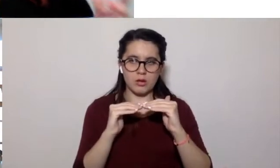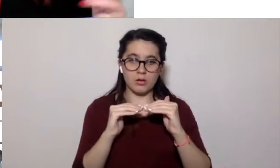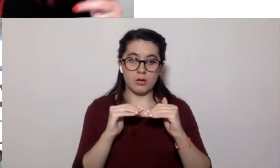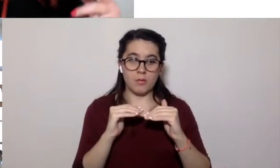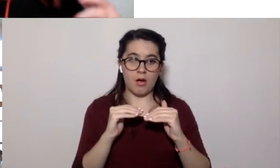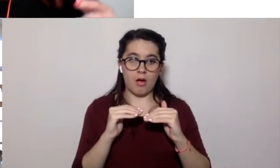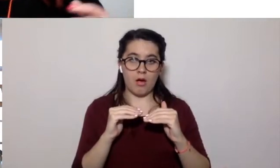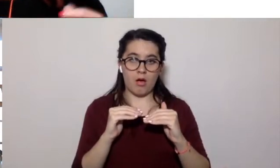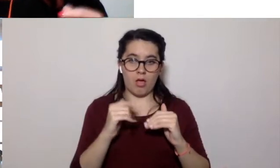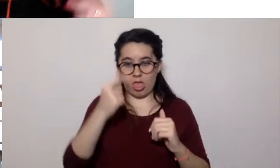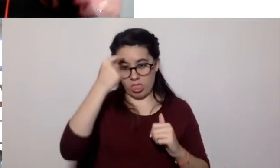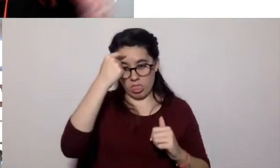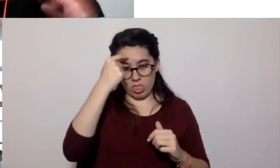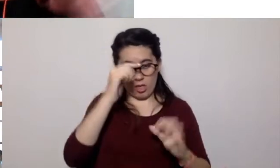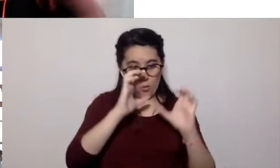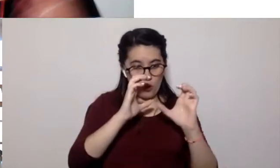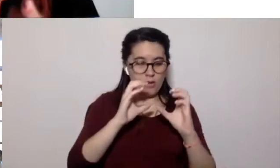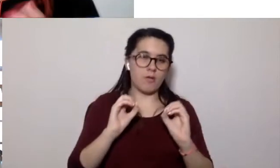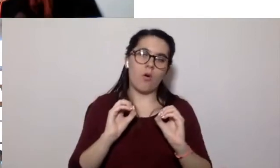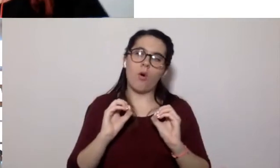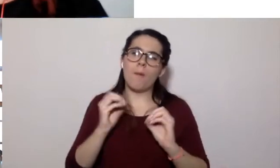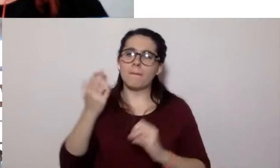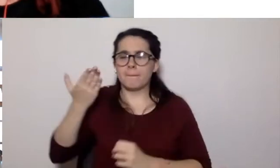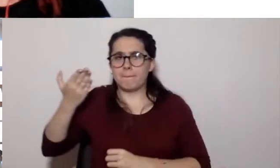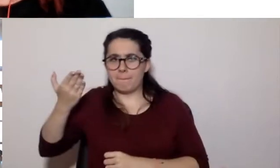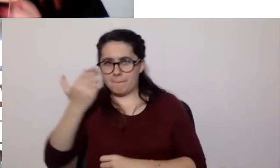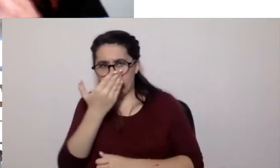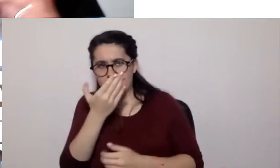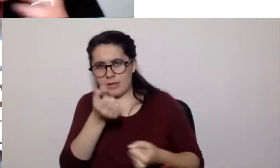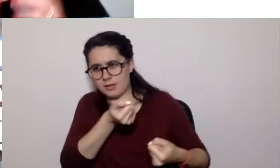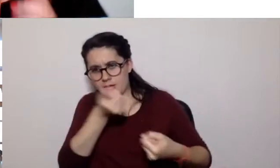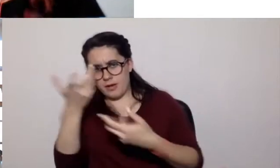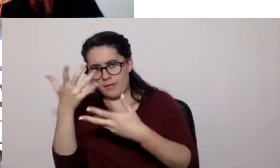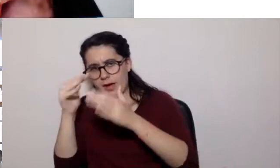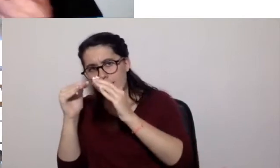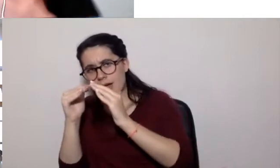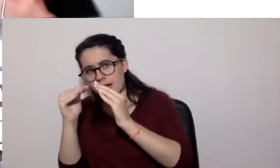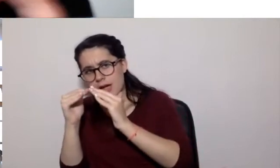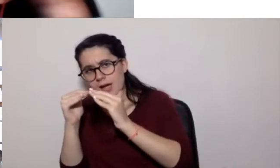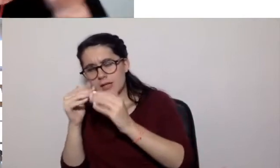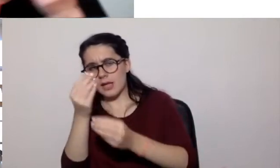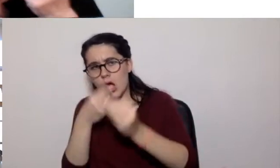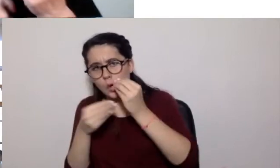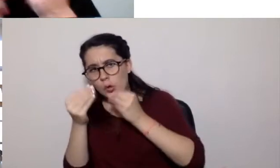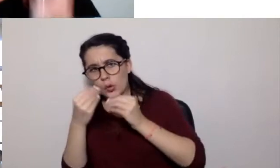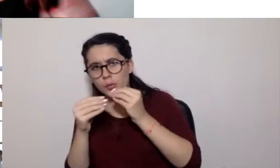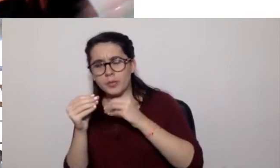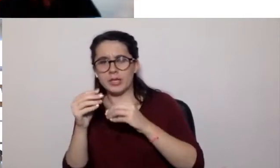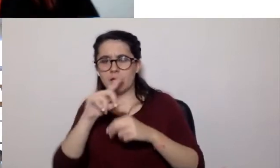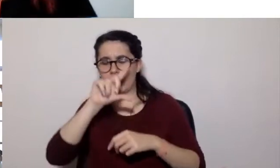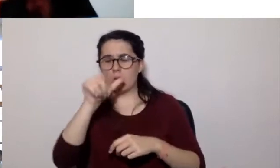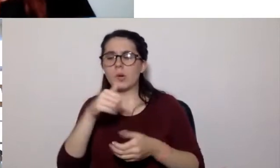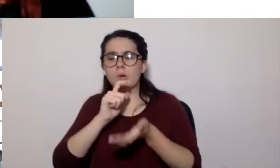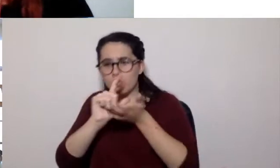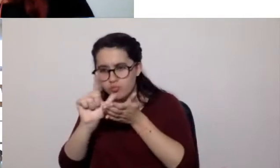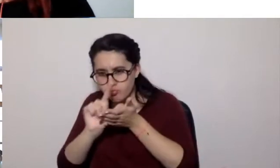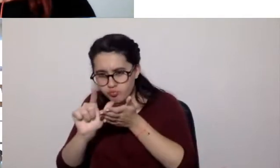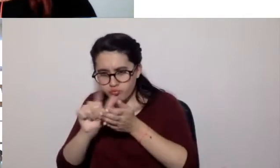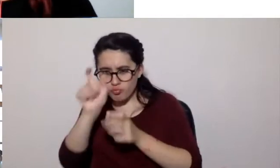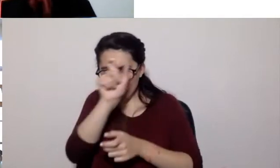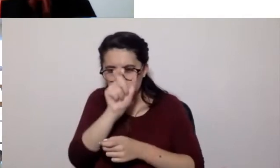mejor pídela para llevar, a lo mejor pídela que te la lleven a casa, llegas, sanitizas todo. Y, claro.